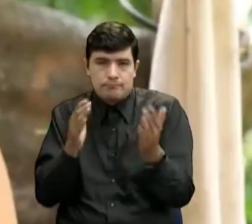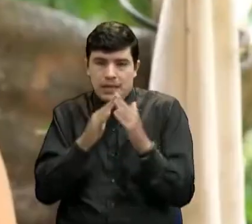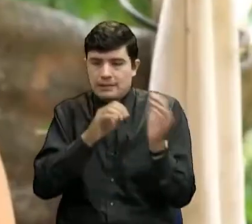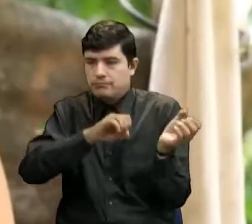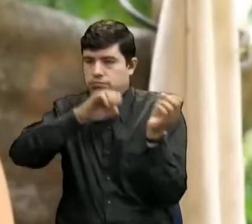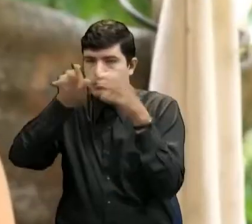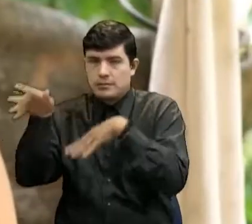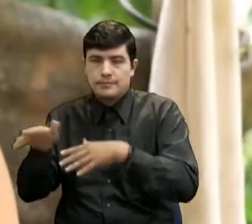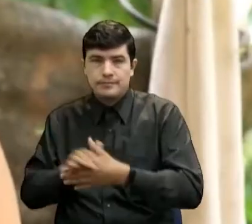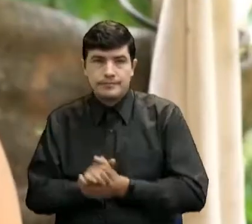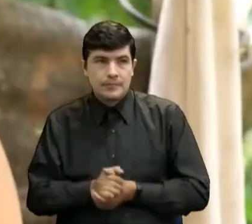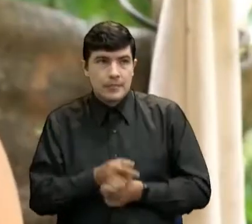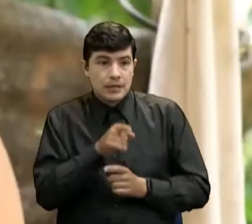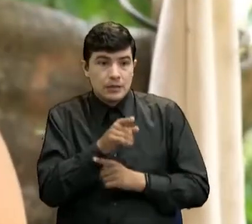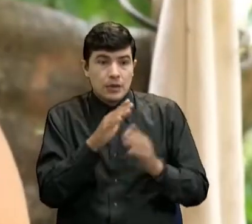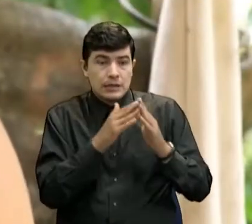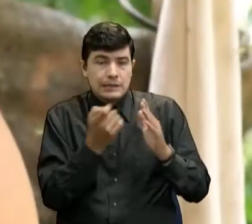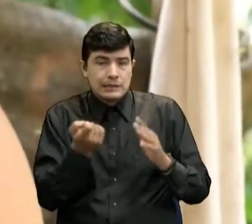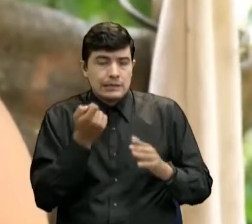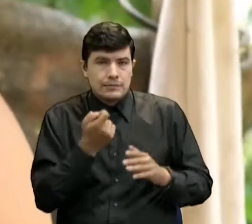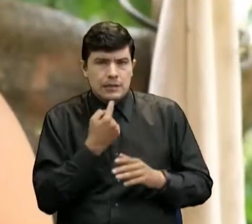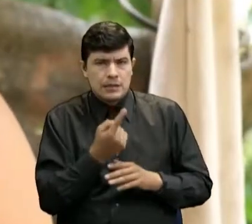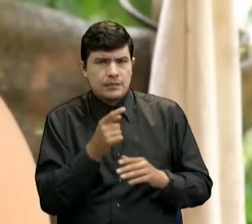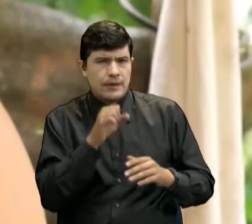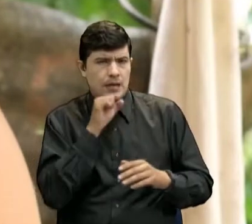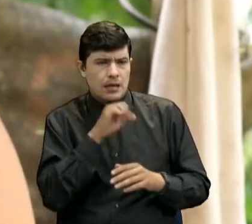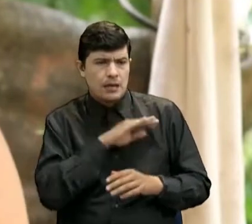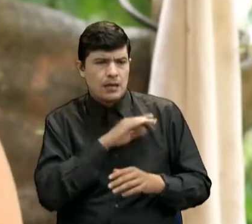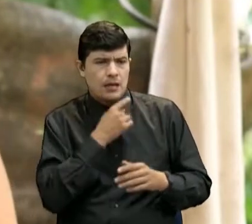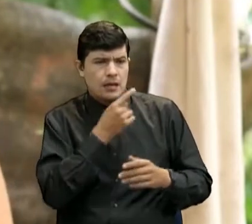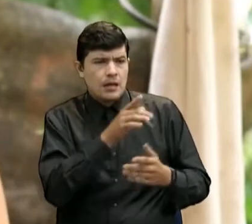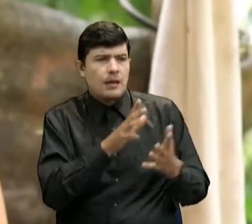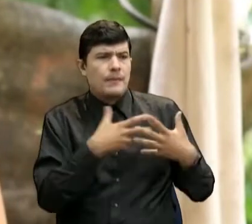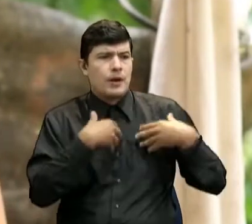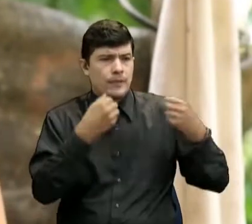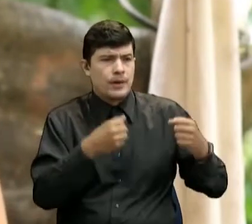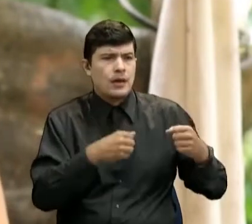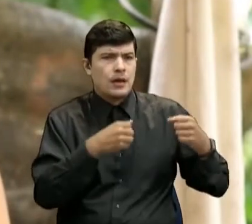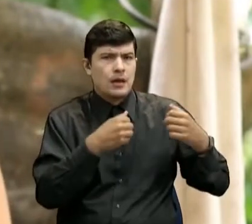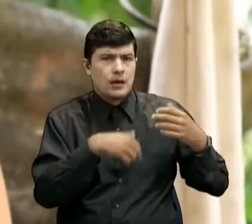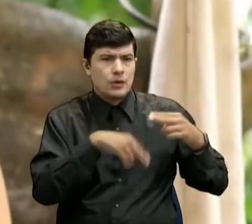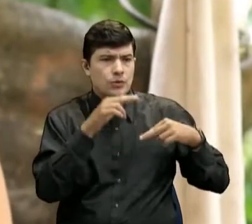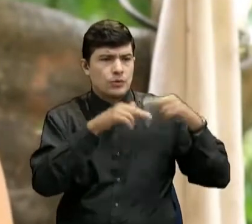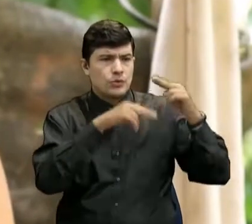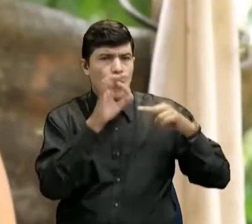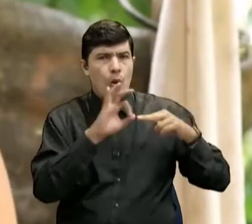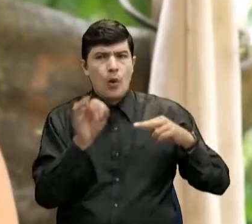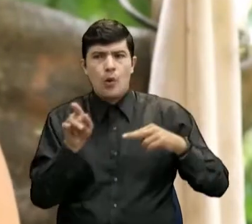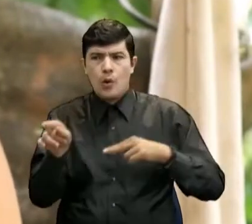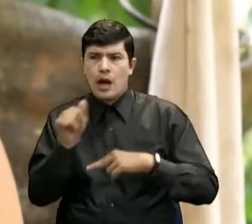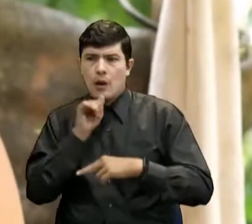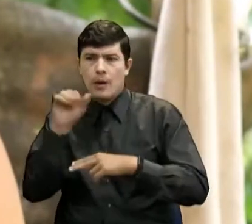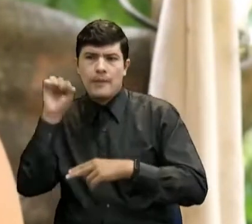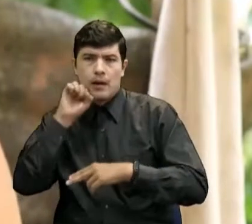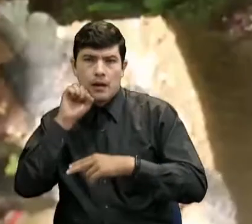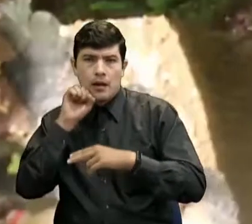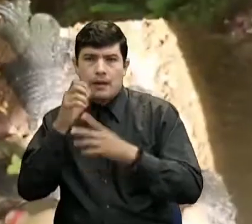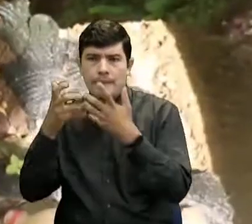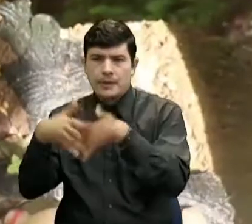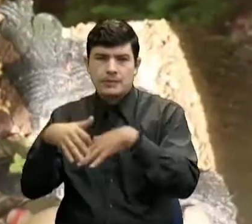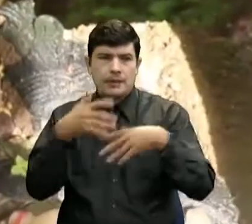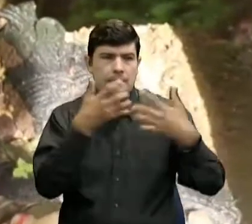aguarde barranca dice que se le pertenece infraestructura infraestructura dice que aguas de barranca y no nos dan ninguna solución